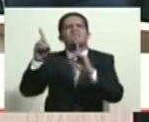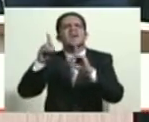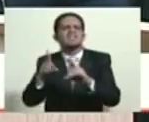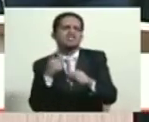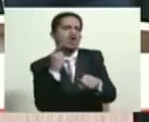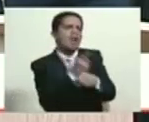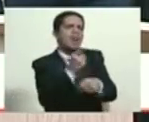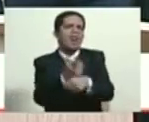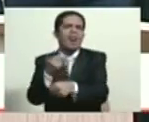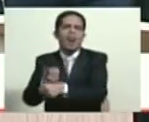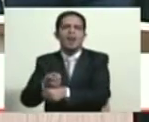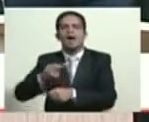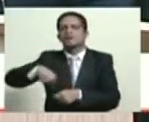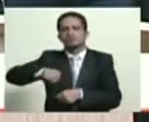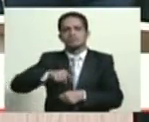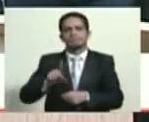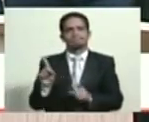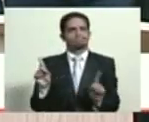nosotros.